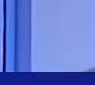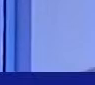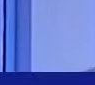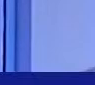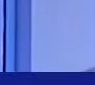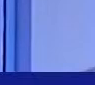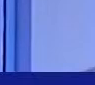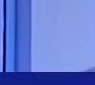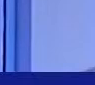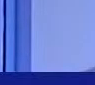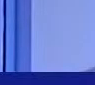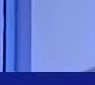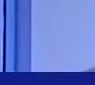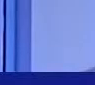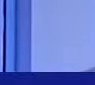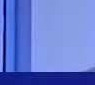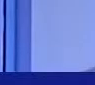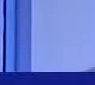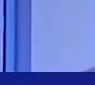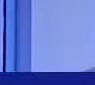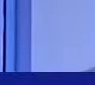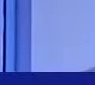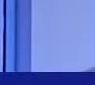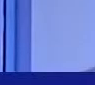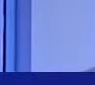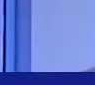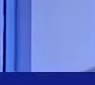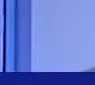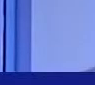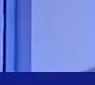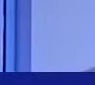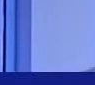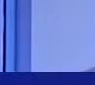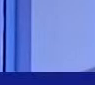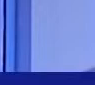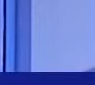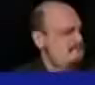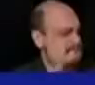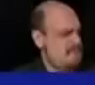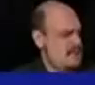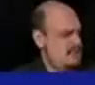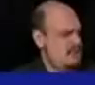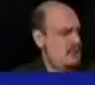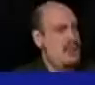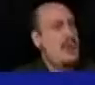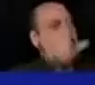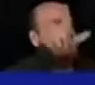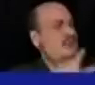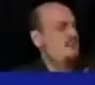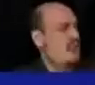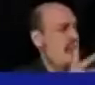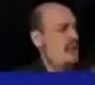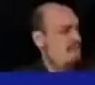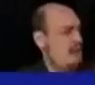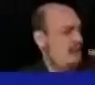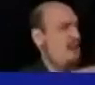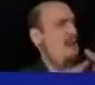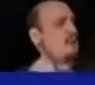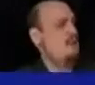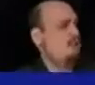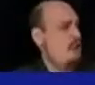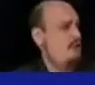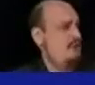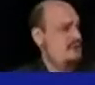vi por debajo de la expectativa y por debajo del perfil de Milei. Lo escuchamos. Quiero pedirte que aproveches